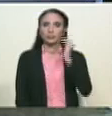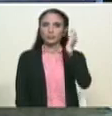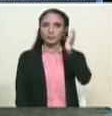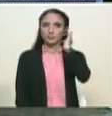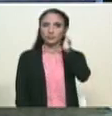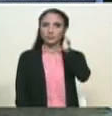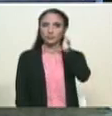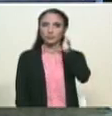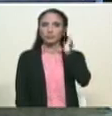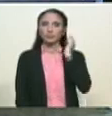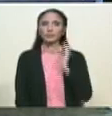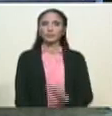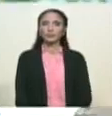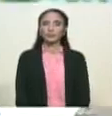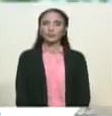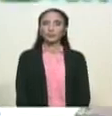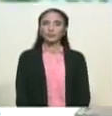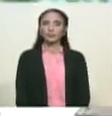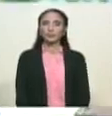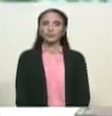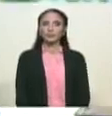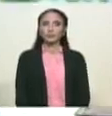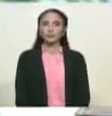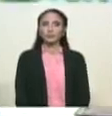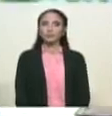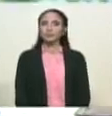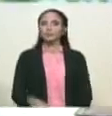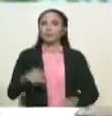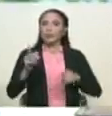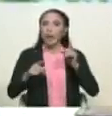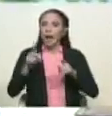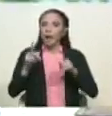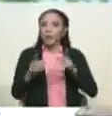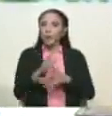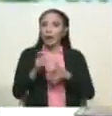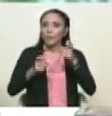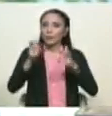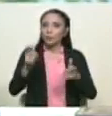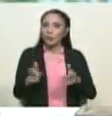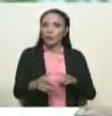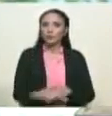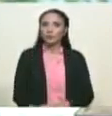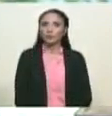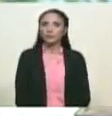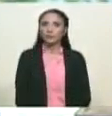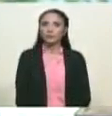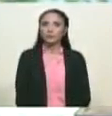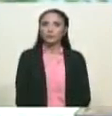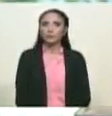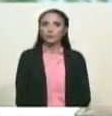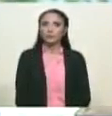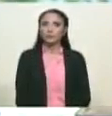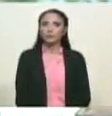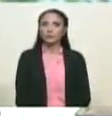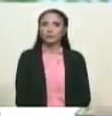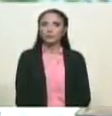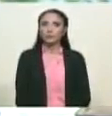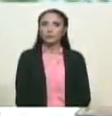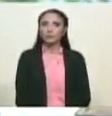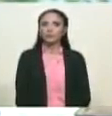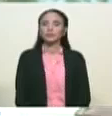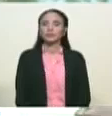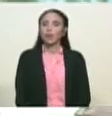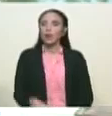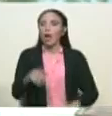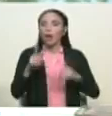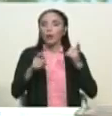está picado, ¿cómo se pudiera llamar? Infectado por el virus del